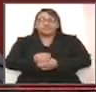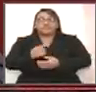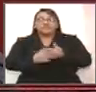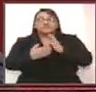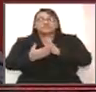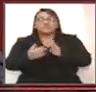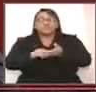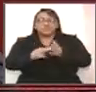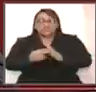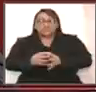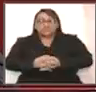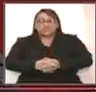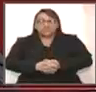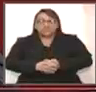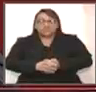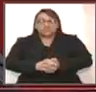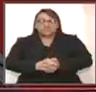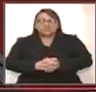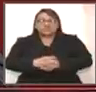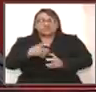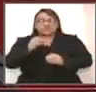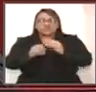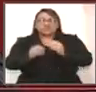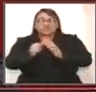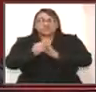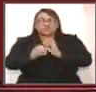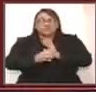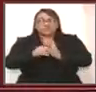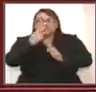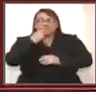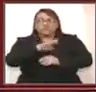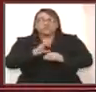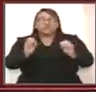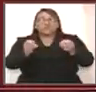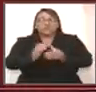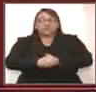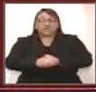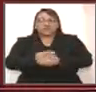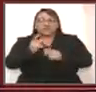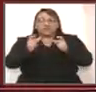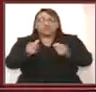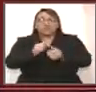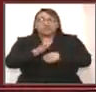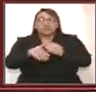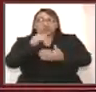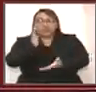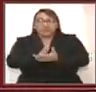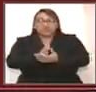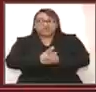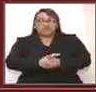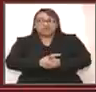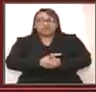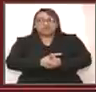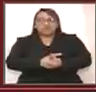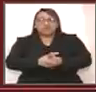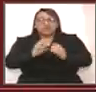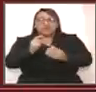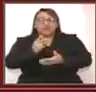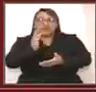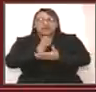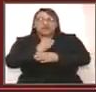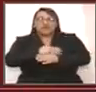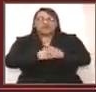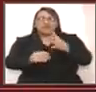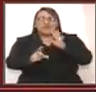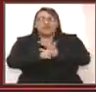refiere a que modifica el Código de los Niños y Adolescentes para regular las sanciones a adolescentes infractores de la